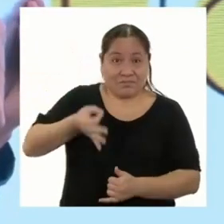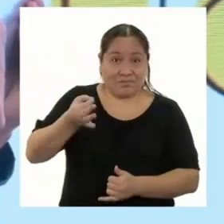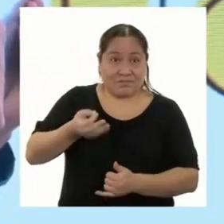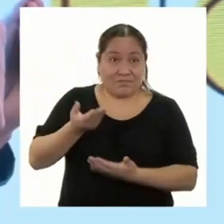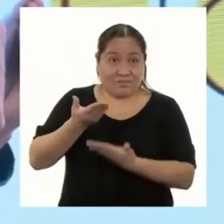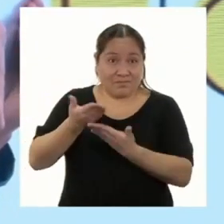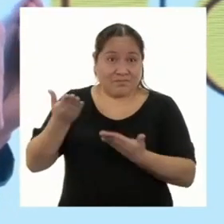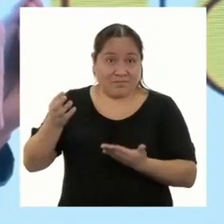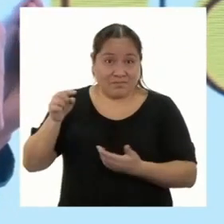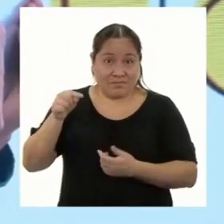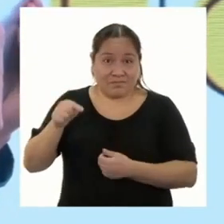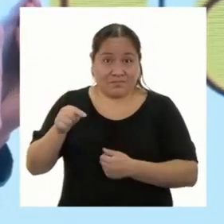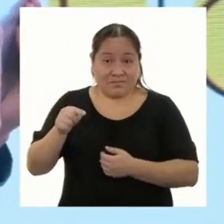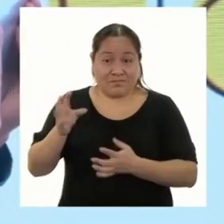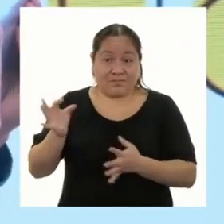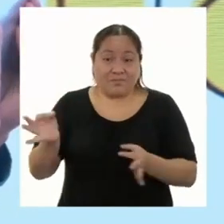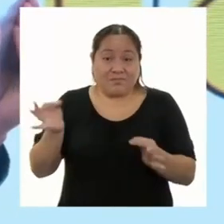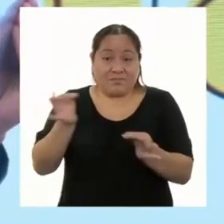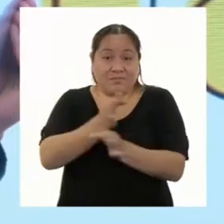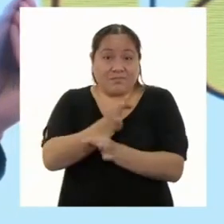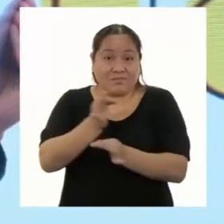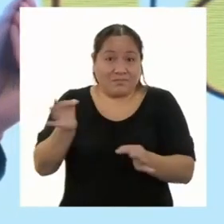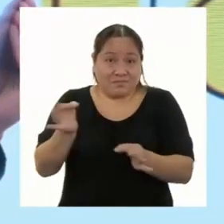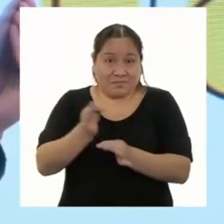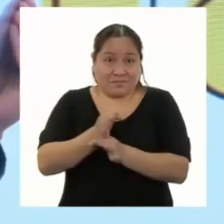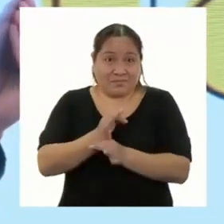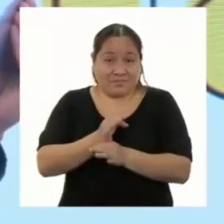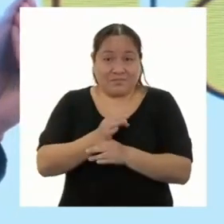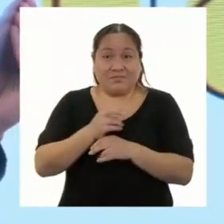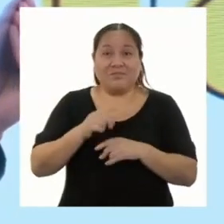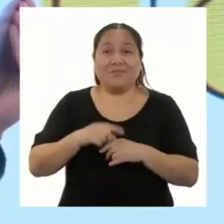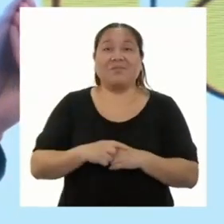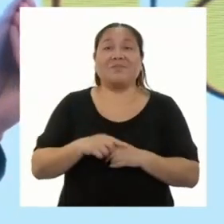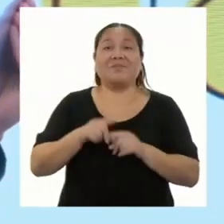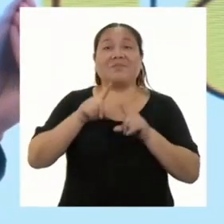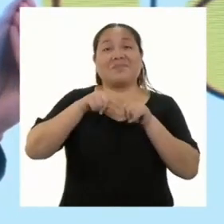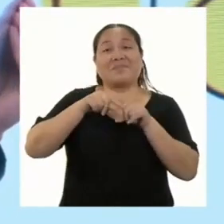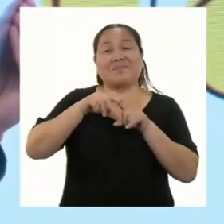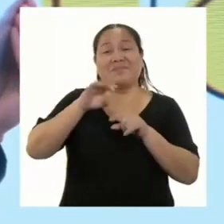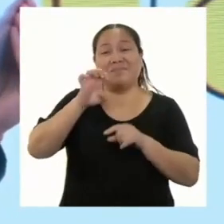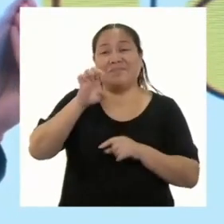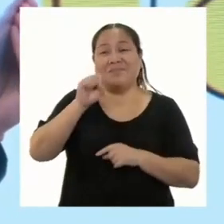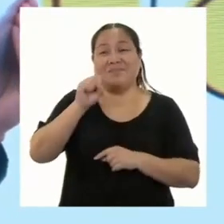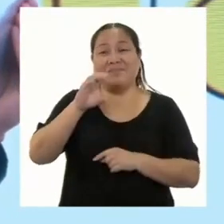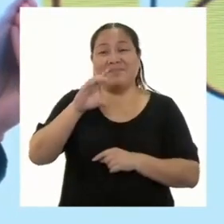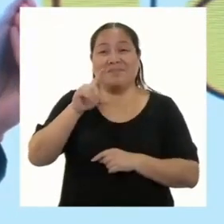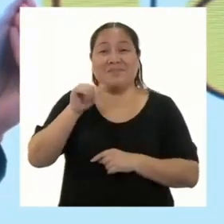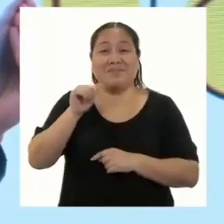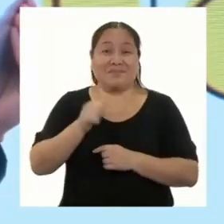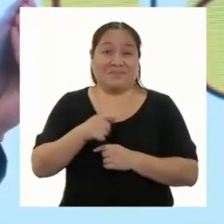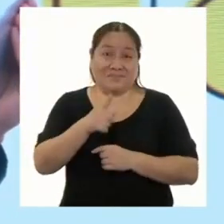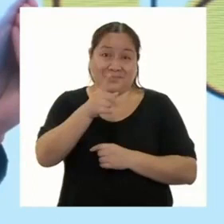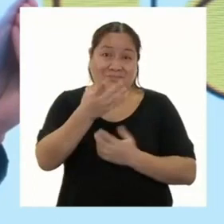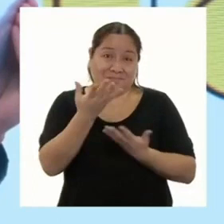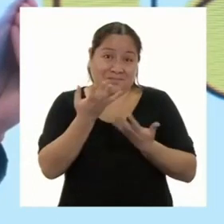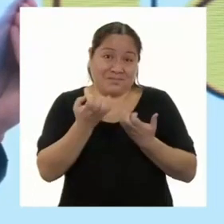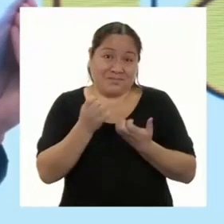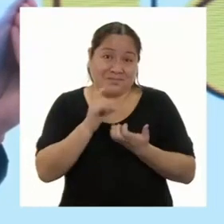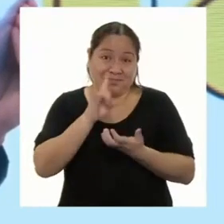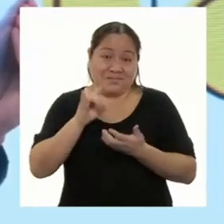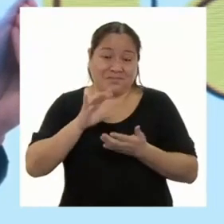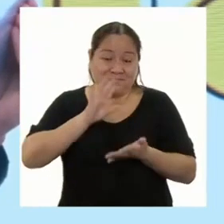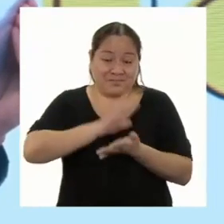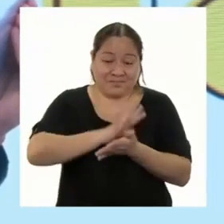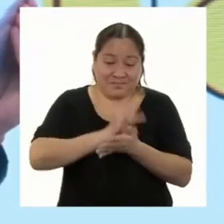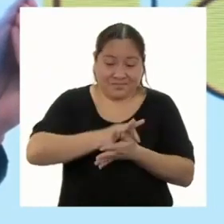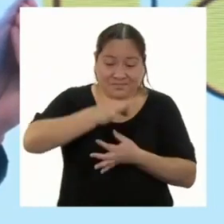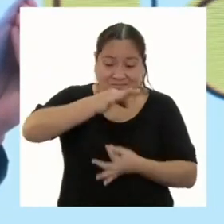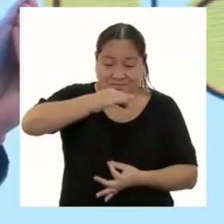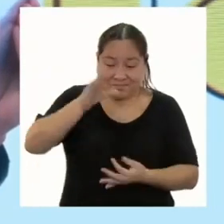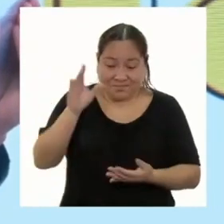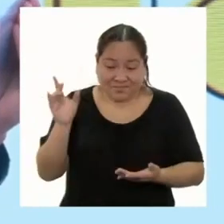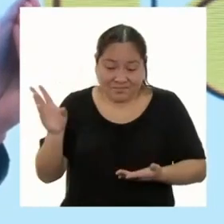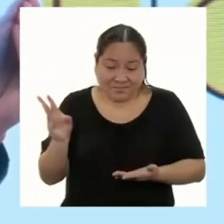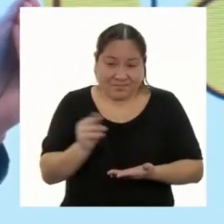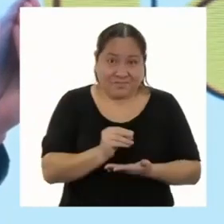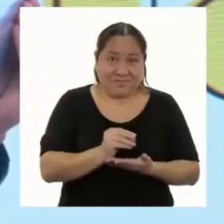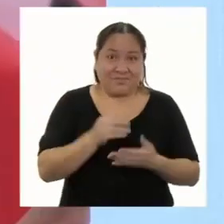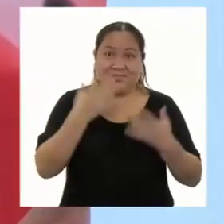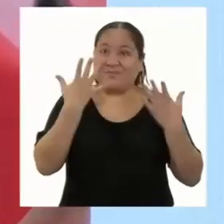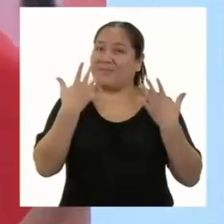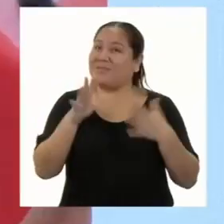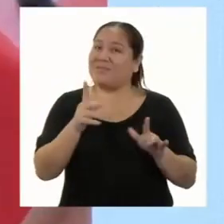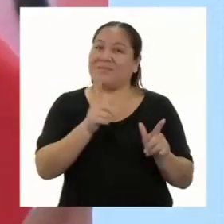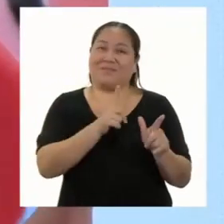real y luego lo conviertes dependiendo de la escala que te convenga para el tamaño del papel donde quieras dibujar y